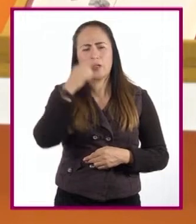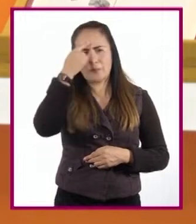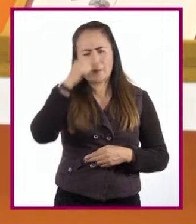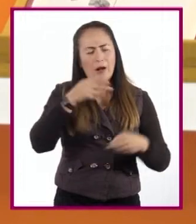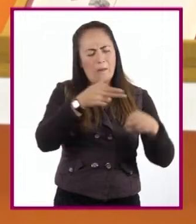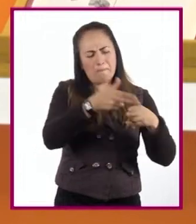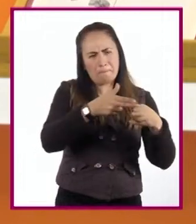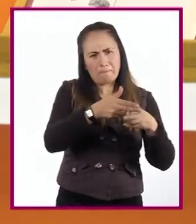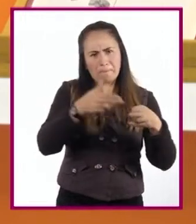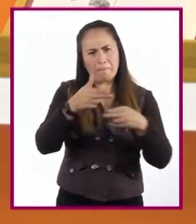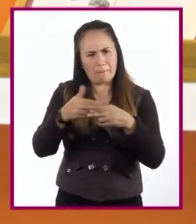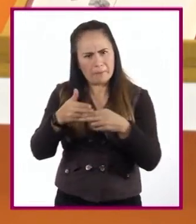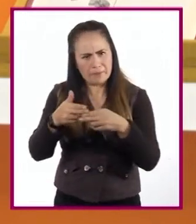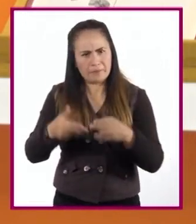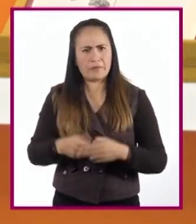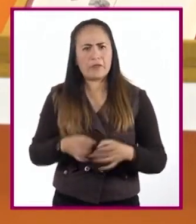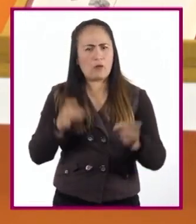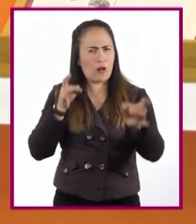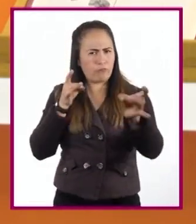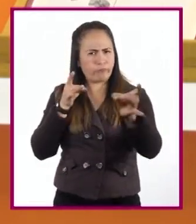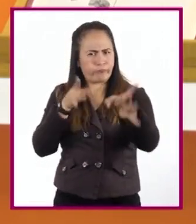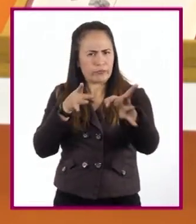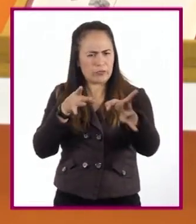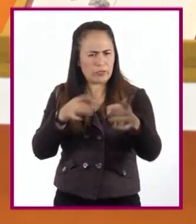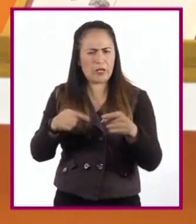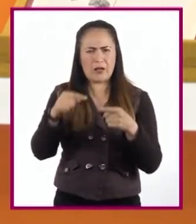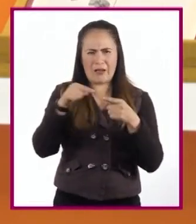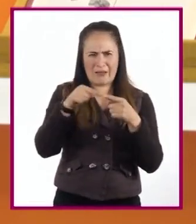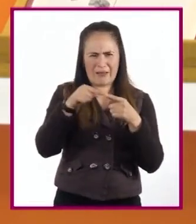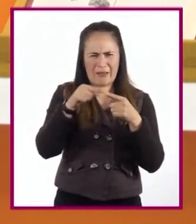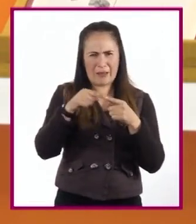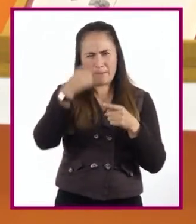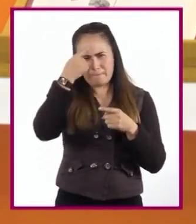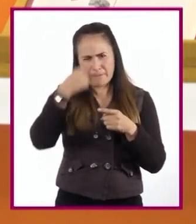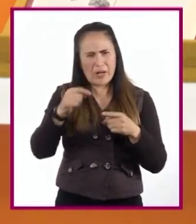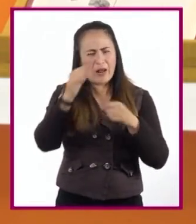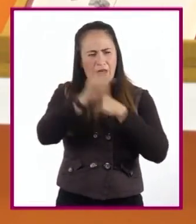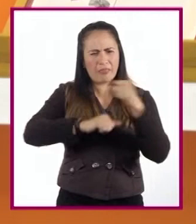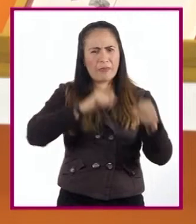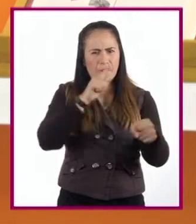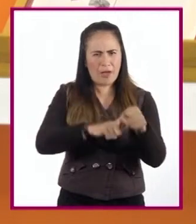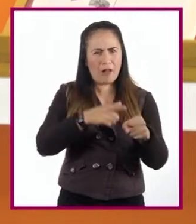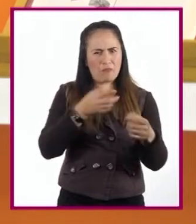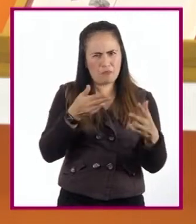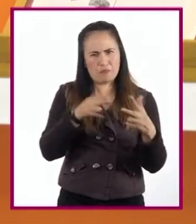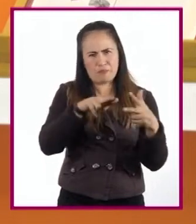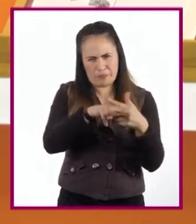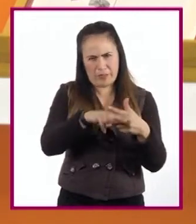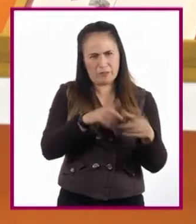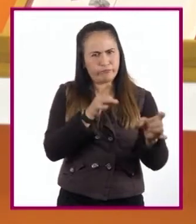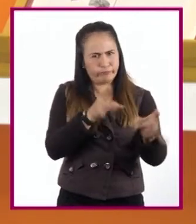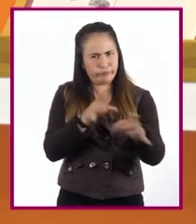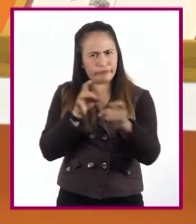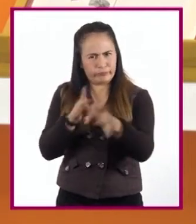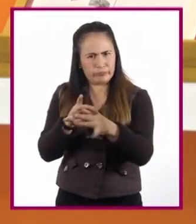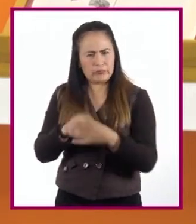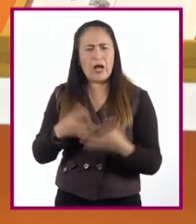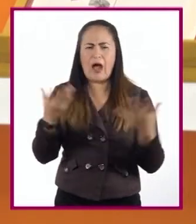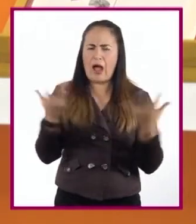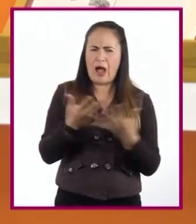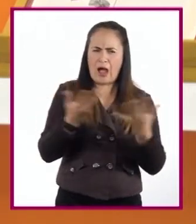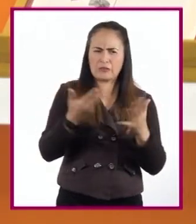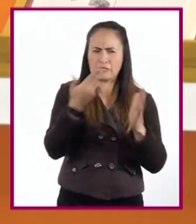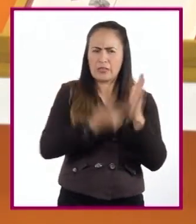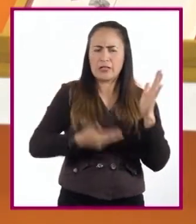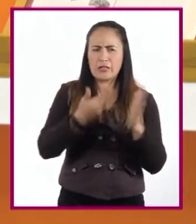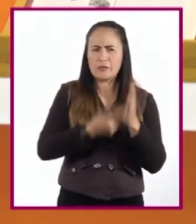cortantes. Las puntas de flecha se empleaban en la cacería. La elaboración de estas herramientas se hacía